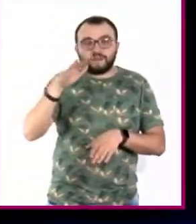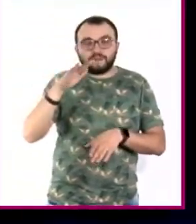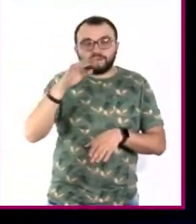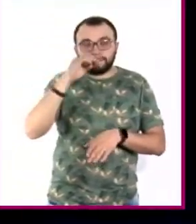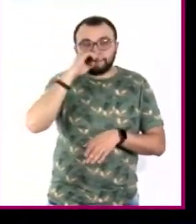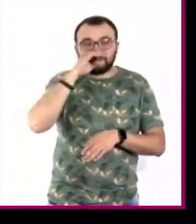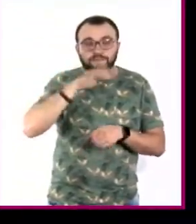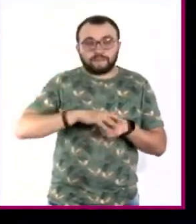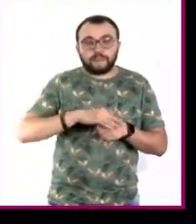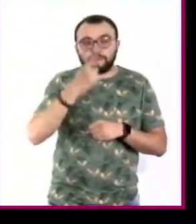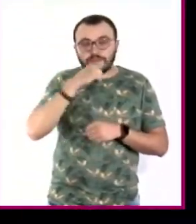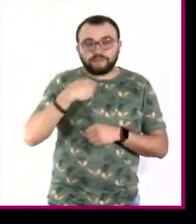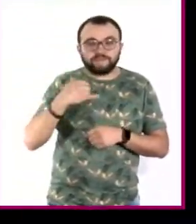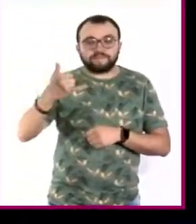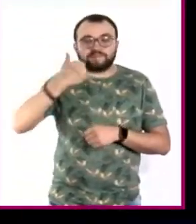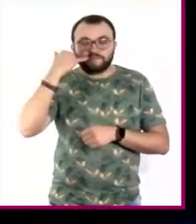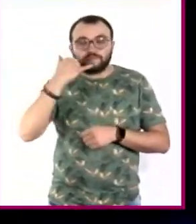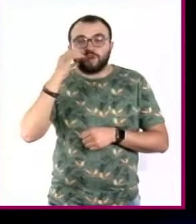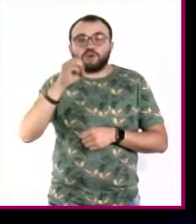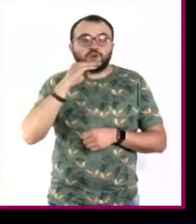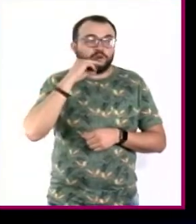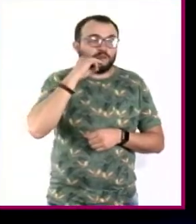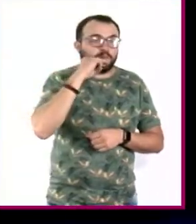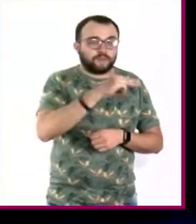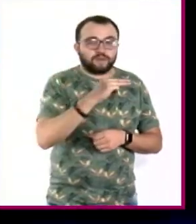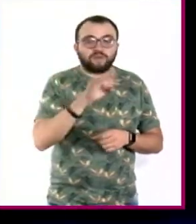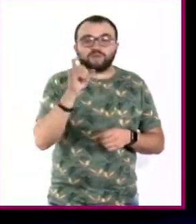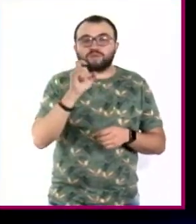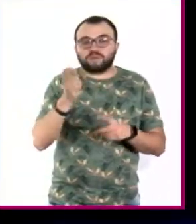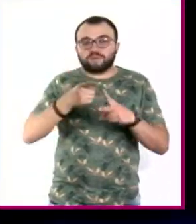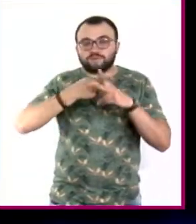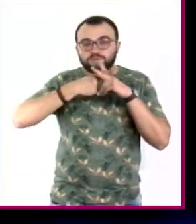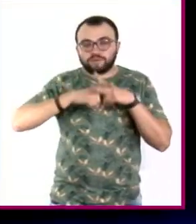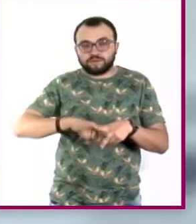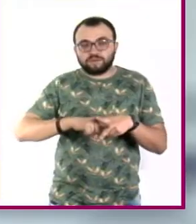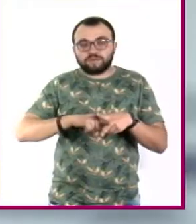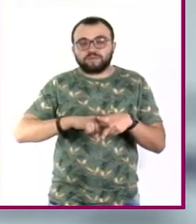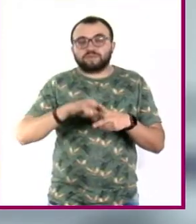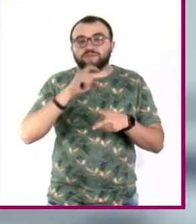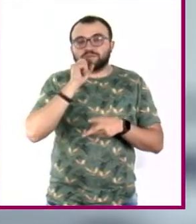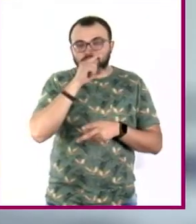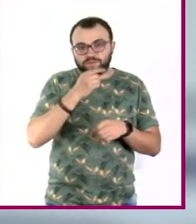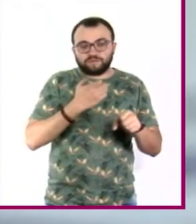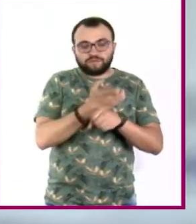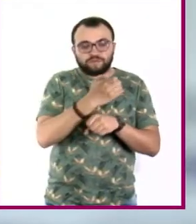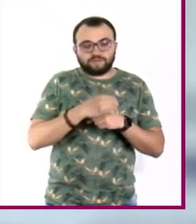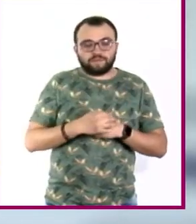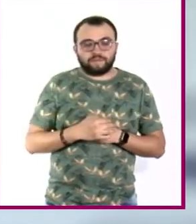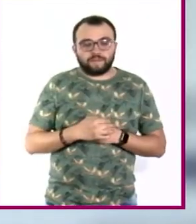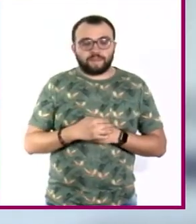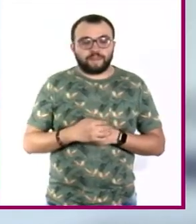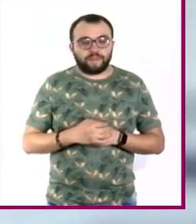tarifas para llamadas telefónicas o mensajes con origen o destino en el extranjero.